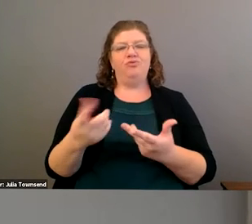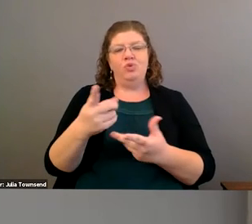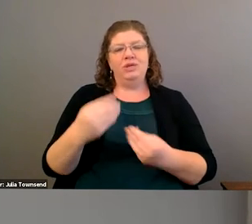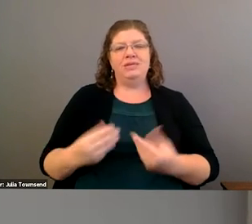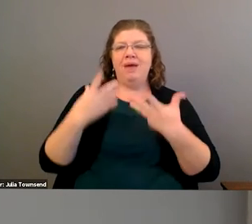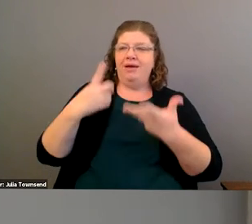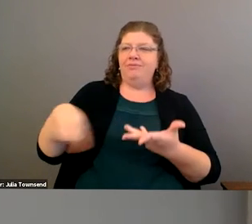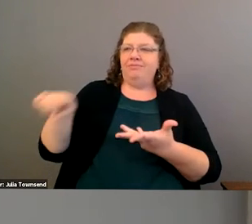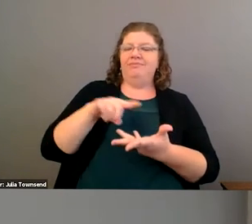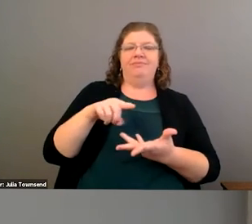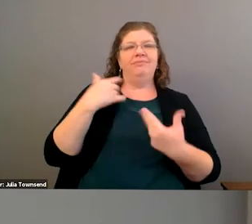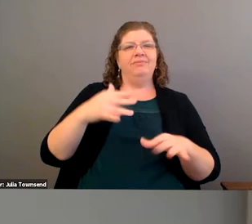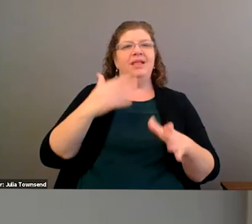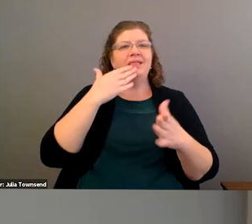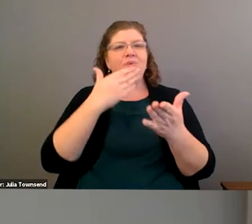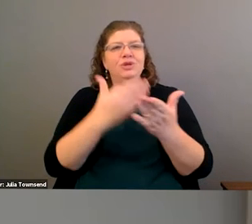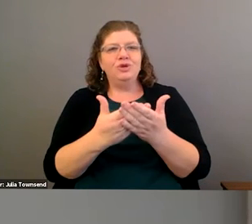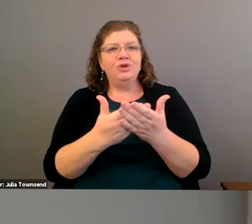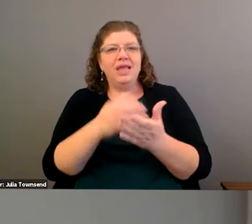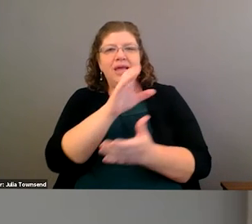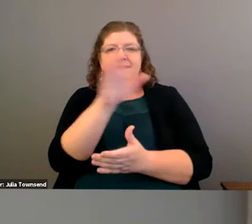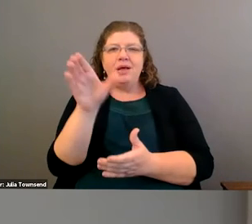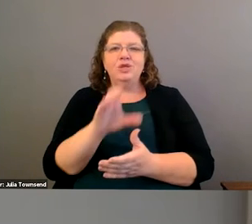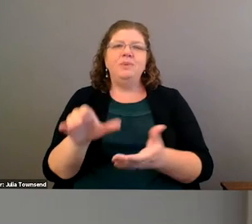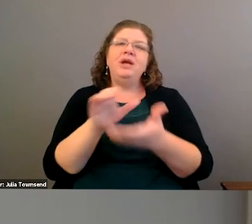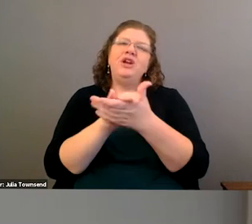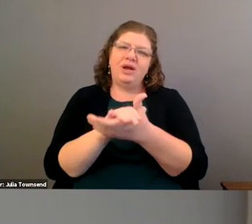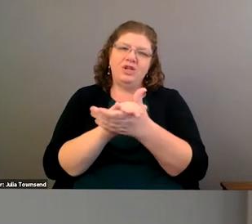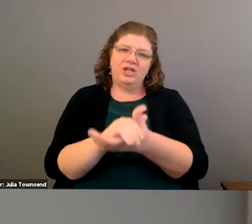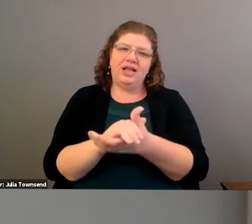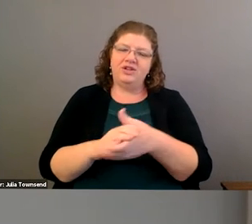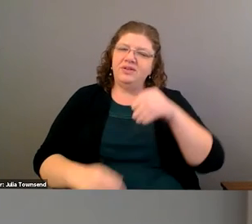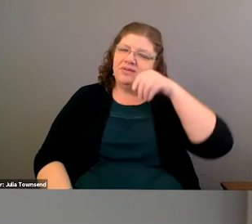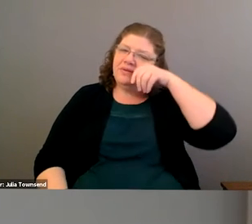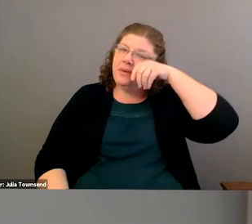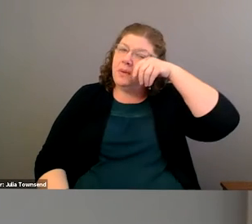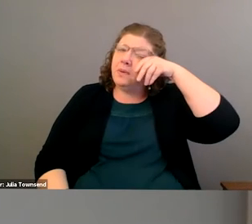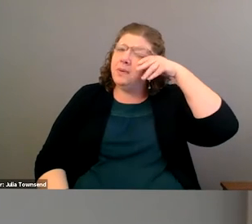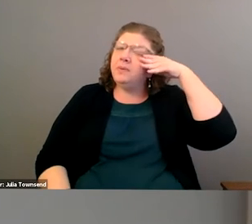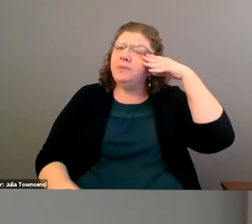has inspirado. Eso fue lo bueno de Zoom y quería felicitarte.